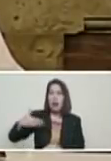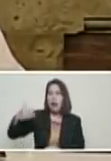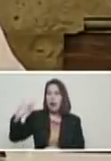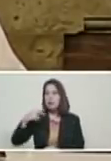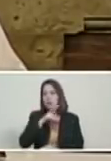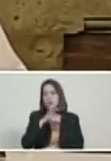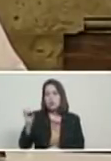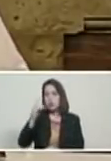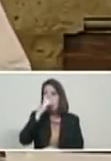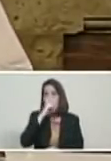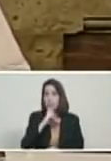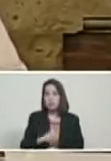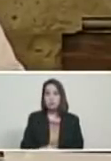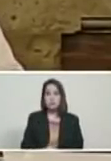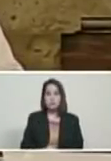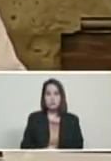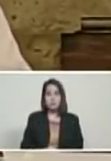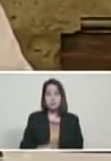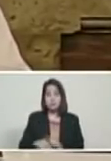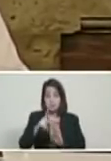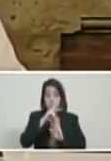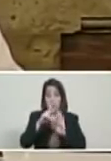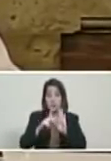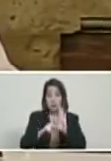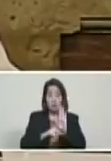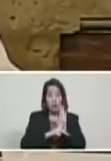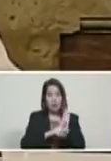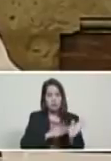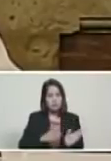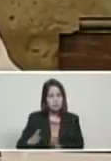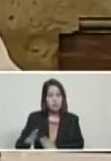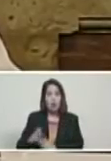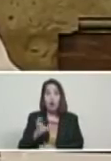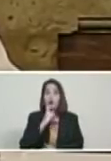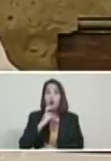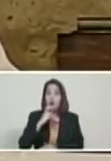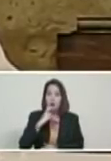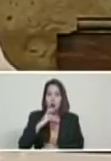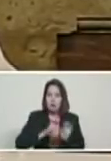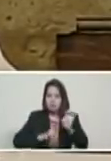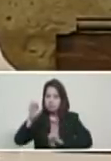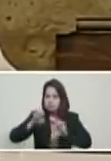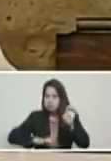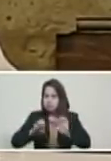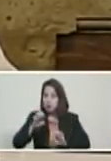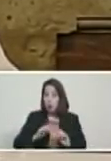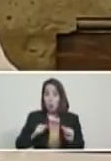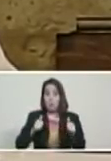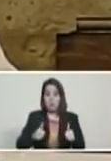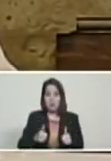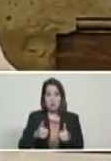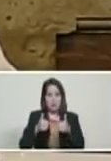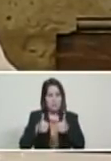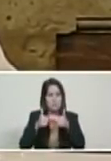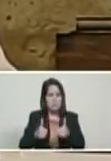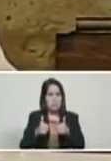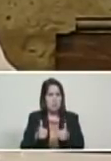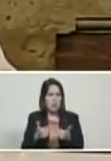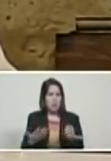Angostura. Así que el plan oro lo estamos evaluando, va bien. Hoy quiero proceder